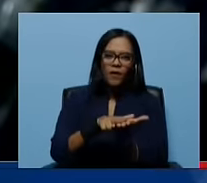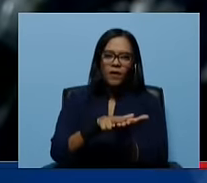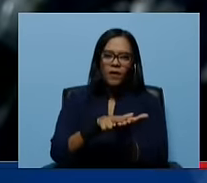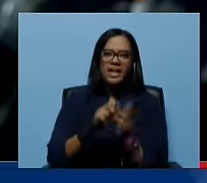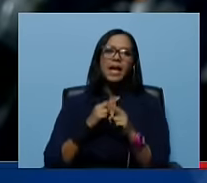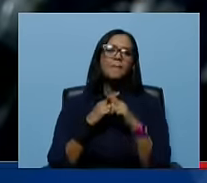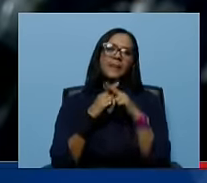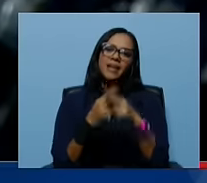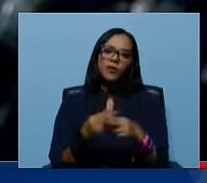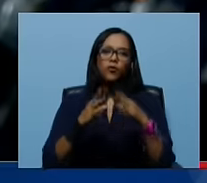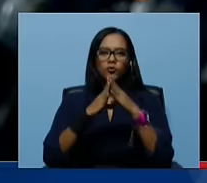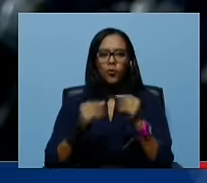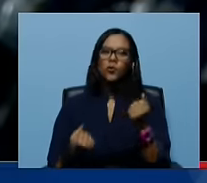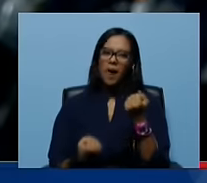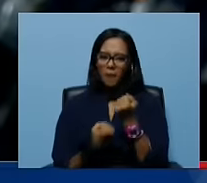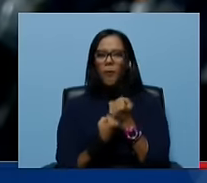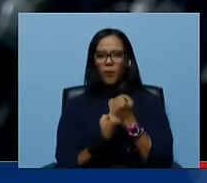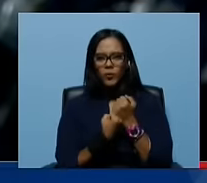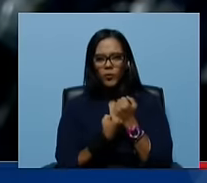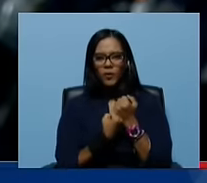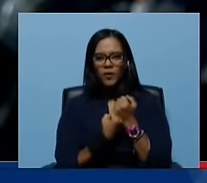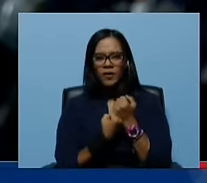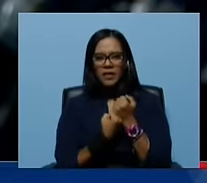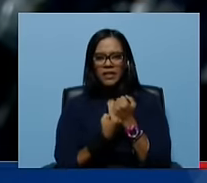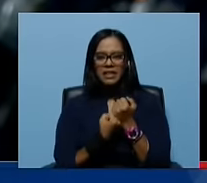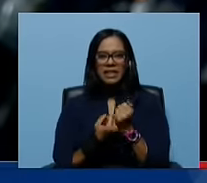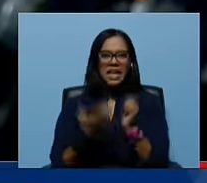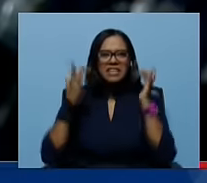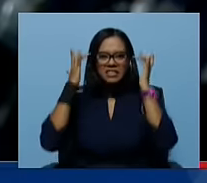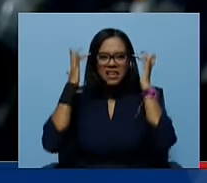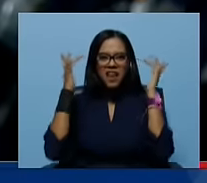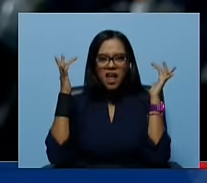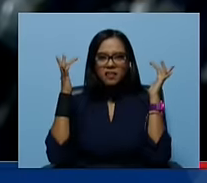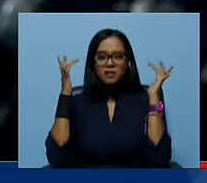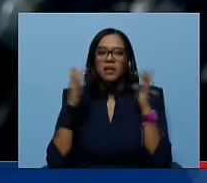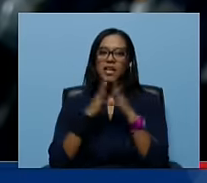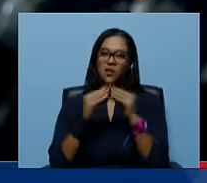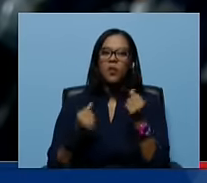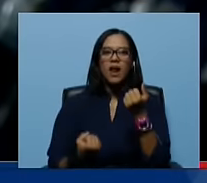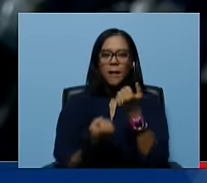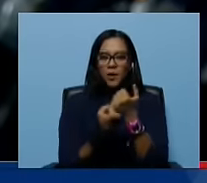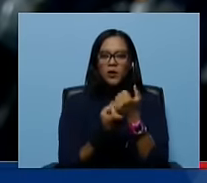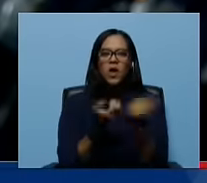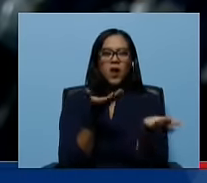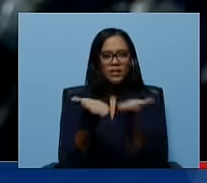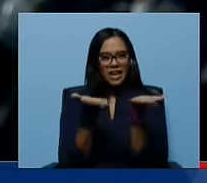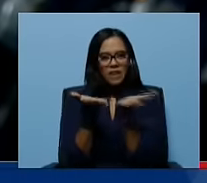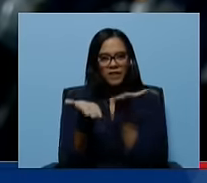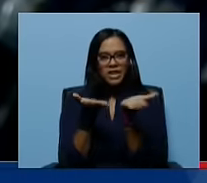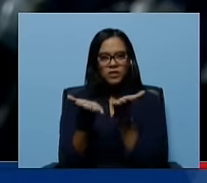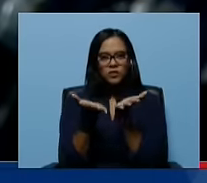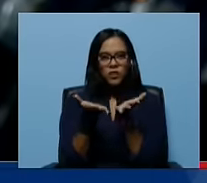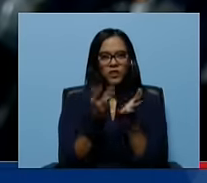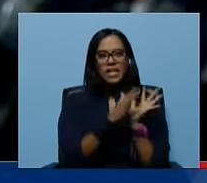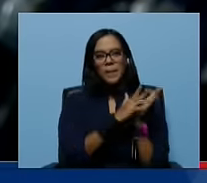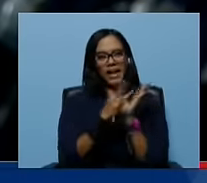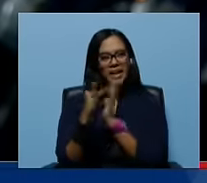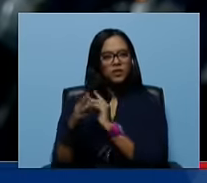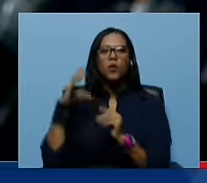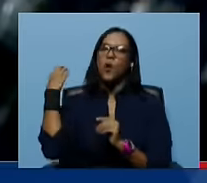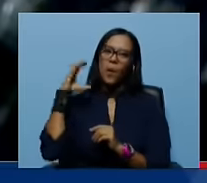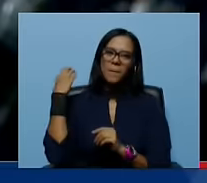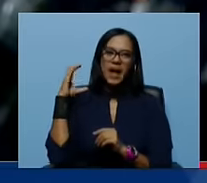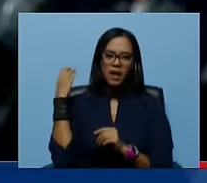prestó toda la ayuda de inteligencia y toda la ayuda de los servicios de migración